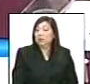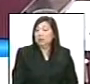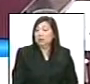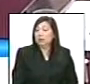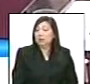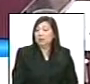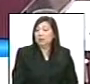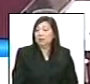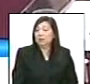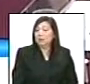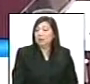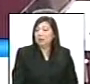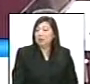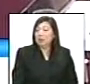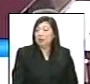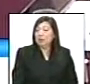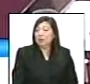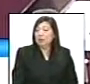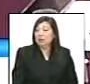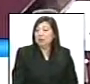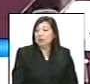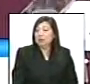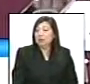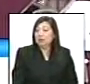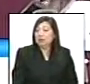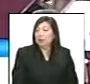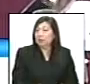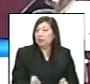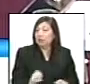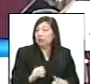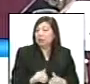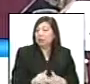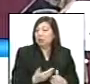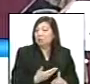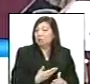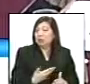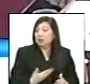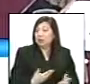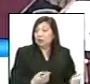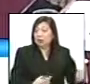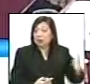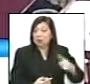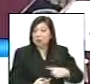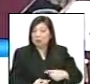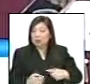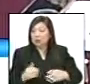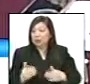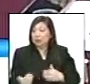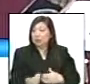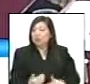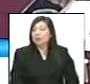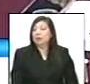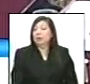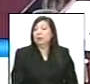todo. Es decir, no estoy de acuerdo en el tema de que los candidatos a la presidencia de la República puedan, a su vez,